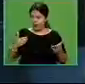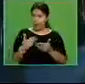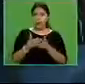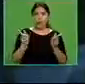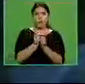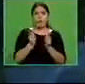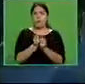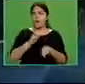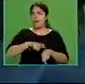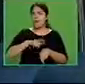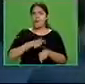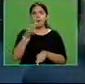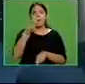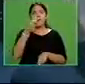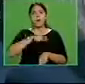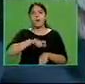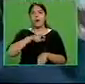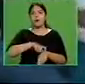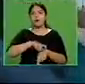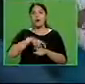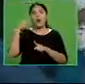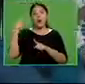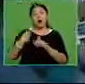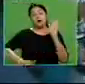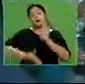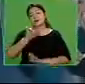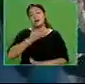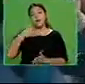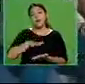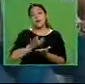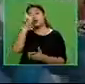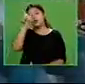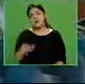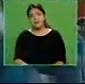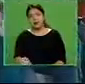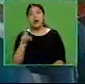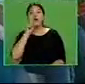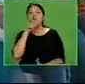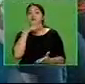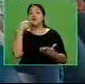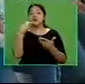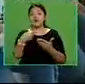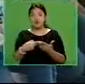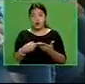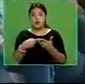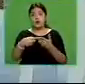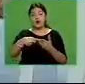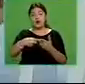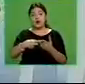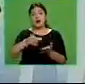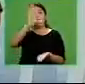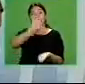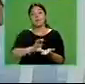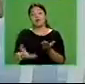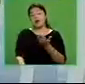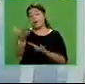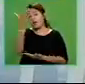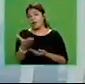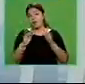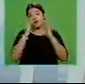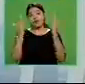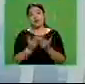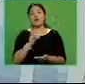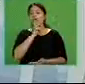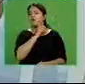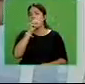haberse ido a otro plano, un ser humano le pone un nombre en una de las capitales más importantes del mundo, como es